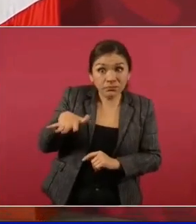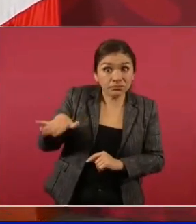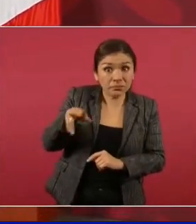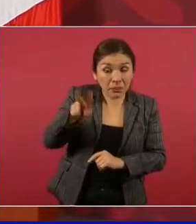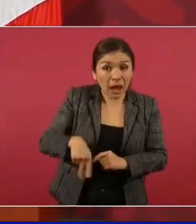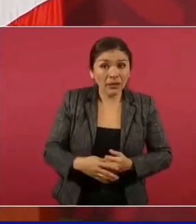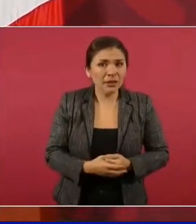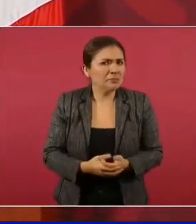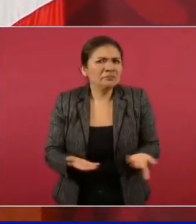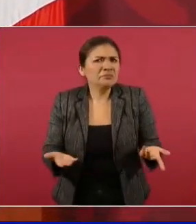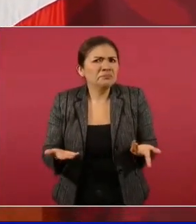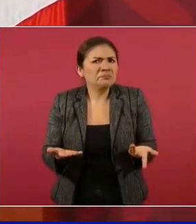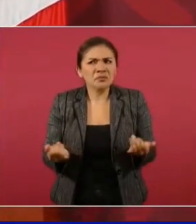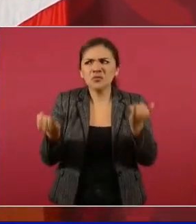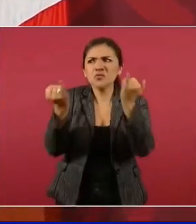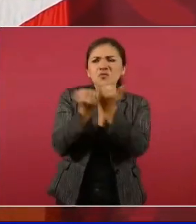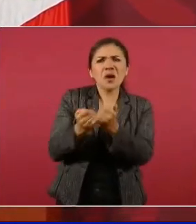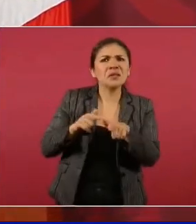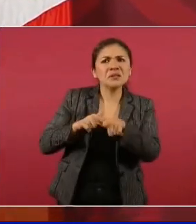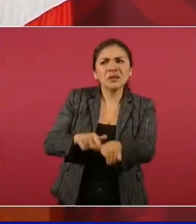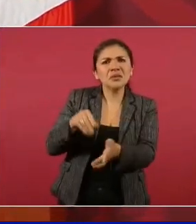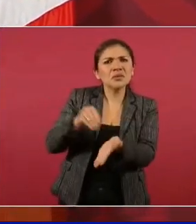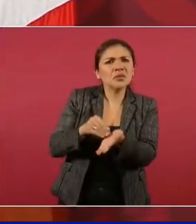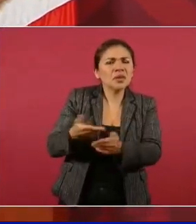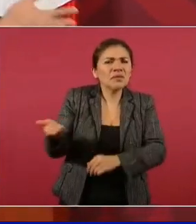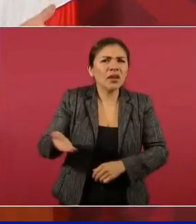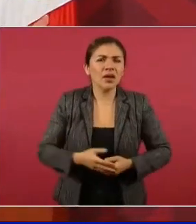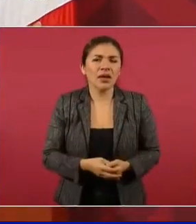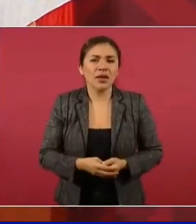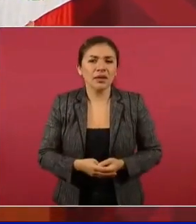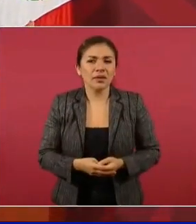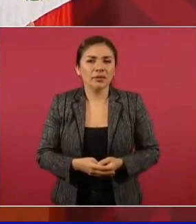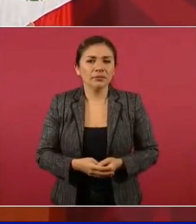pues sigue igual, pero